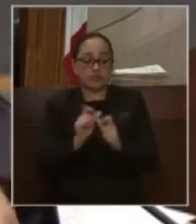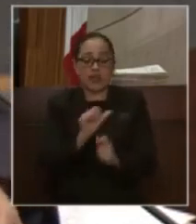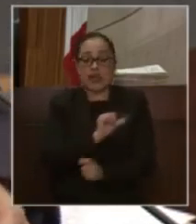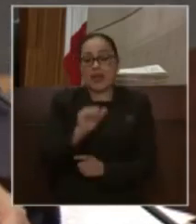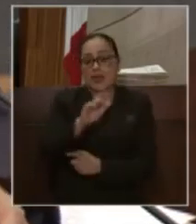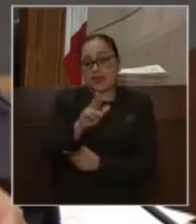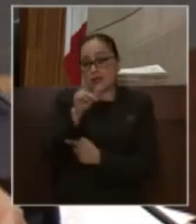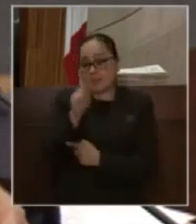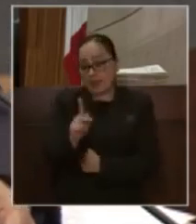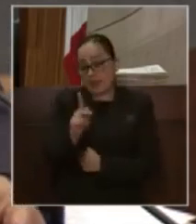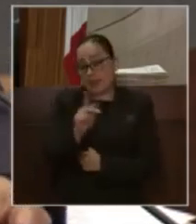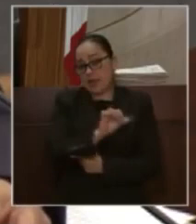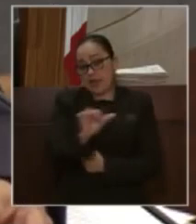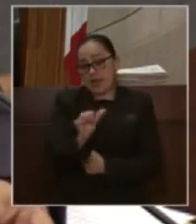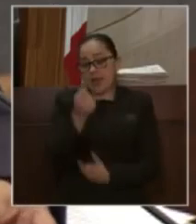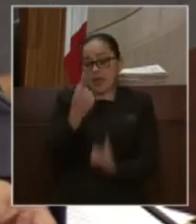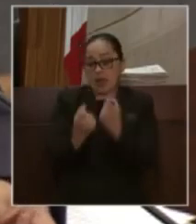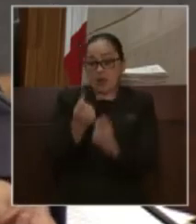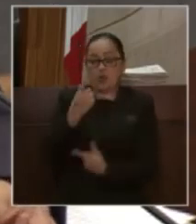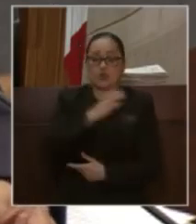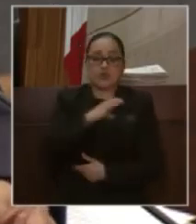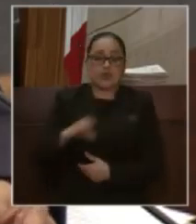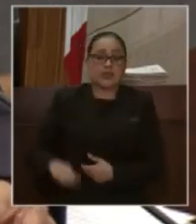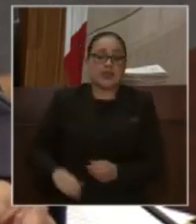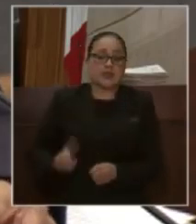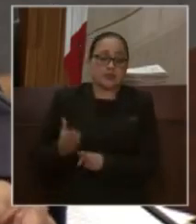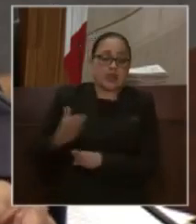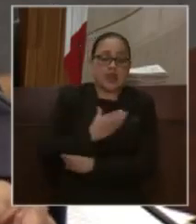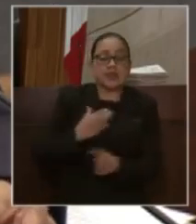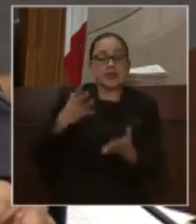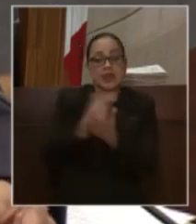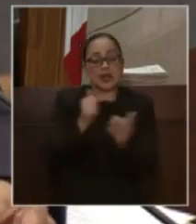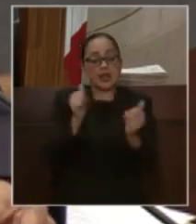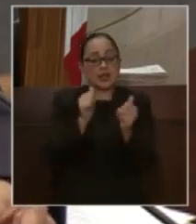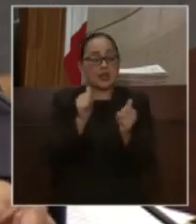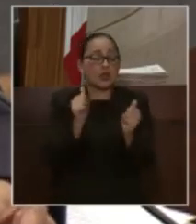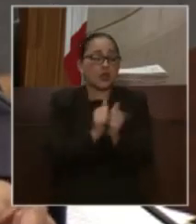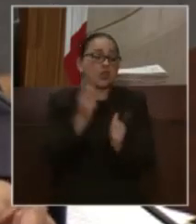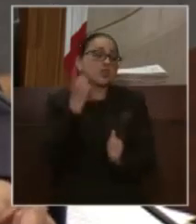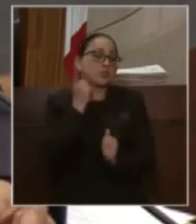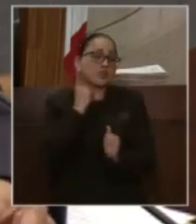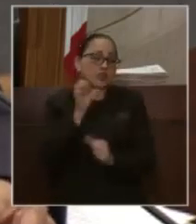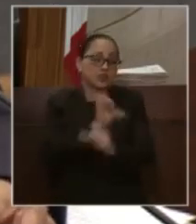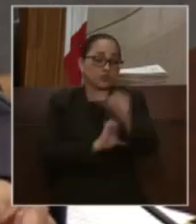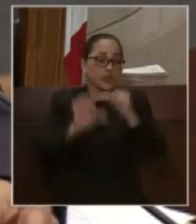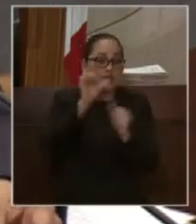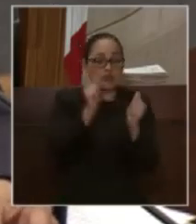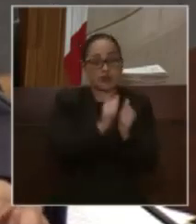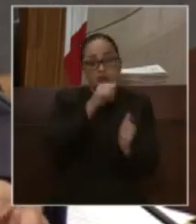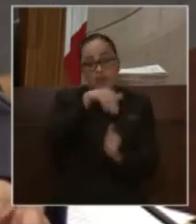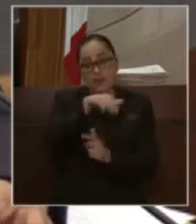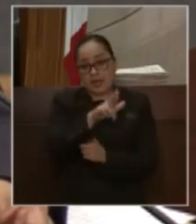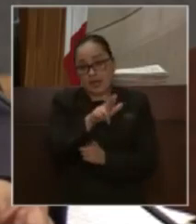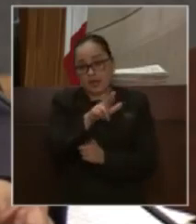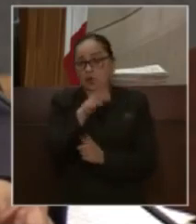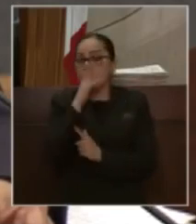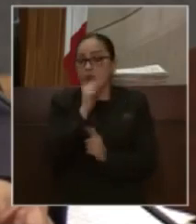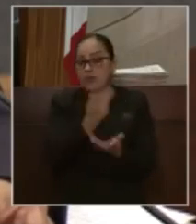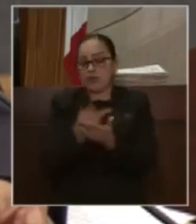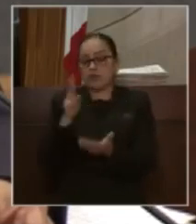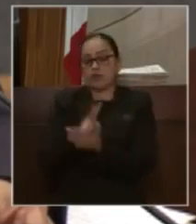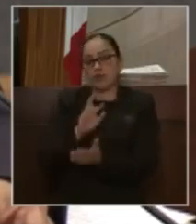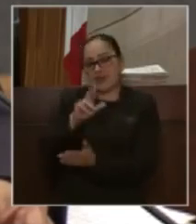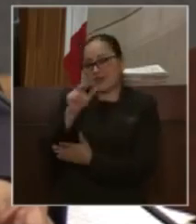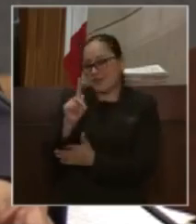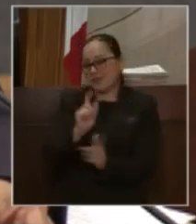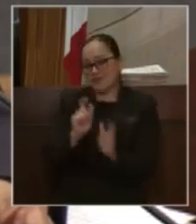curules de representación proporcional respecto de aquellos candidatos que resultaron electos diputados suplentes por el principio de mayoría relativa. Finalmente, se